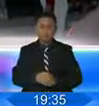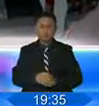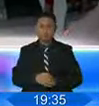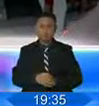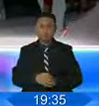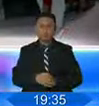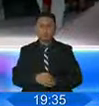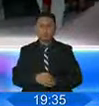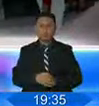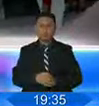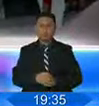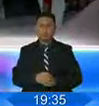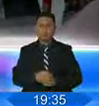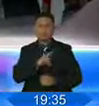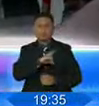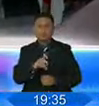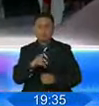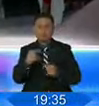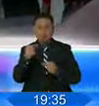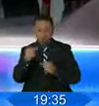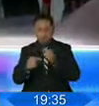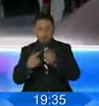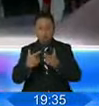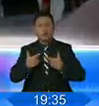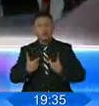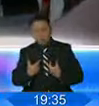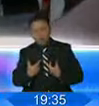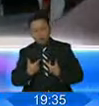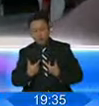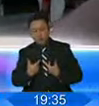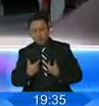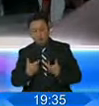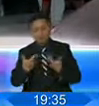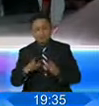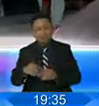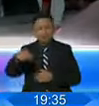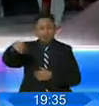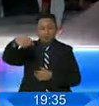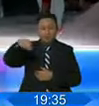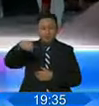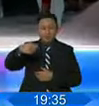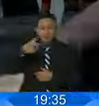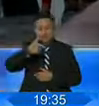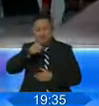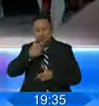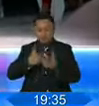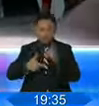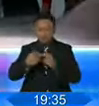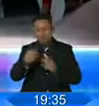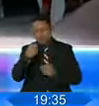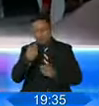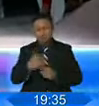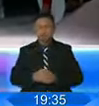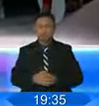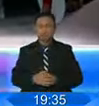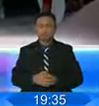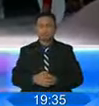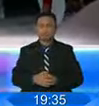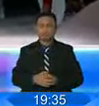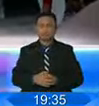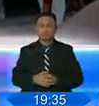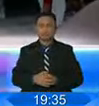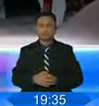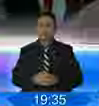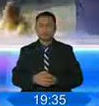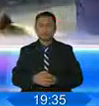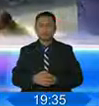cada cierta hora tenemos un tipo de descanso donde los chicos tienen su propio recreo para hidratación, cualquier cosa de ellos que tengan oportunidad de